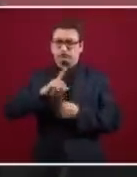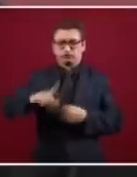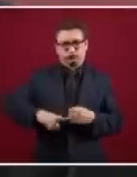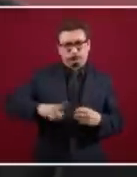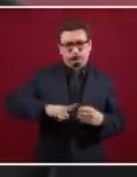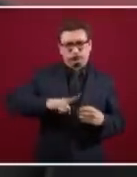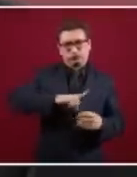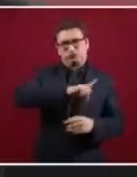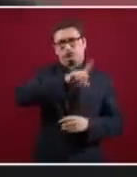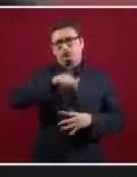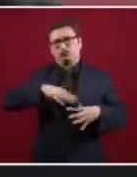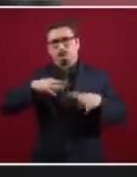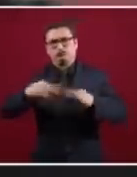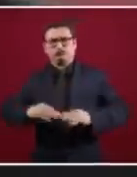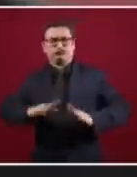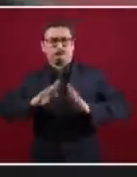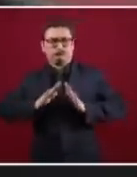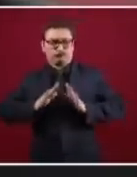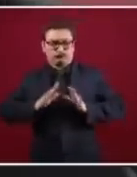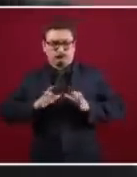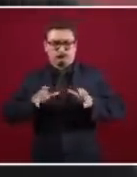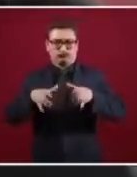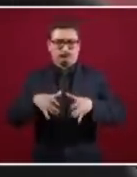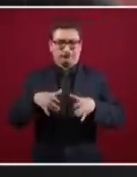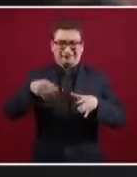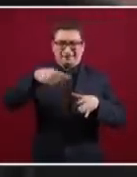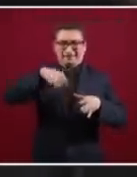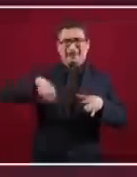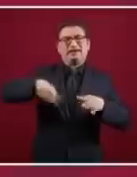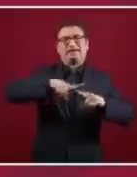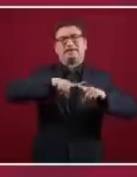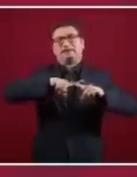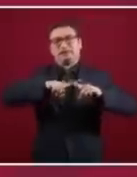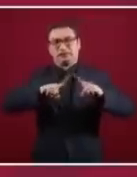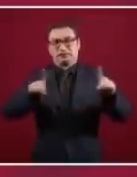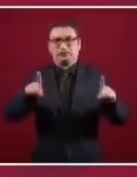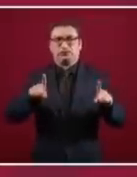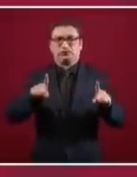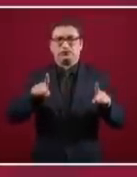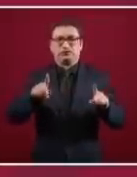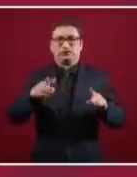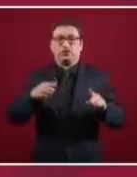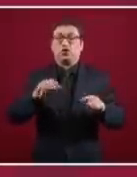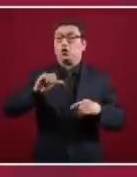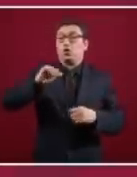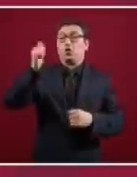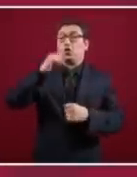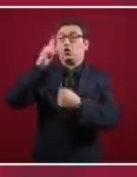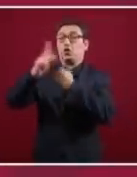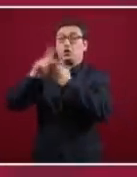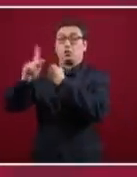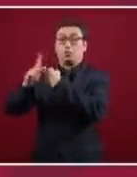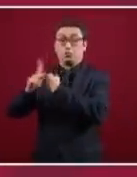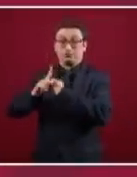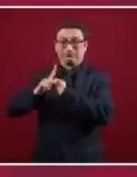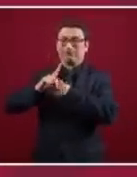un ejército distinto a los ejércitos de otros países